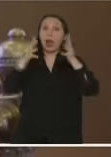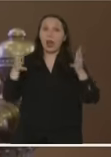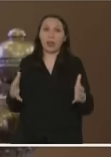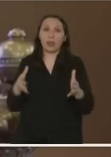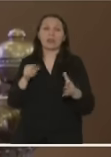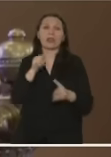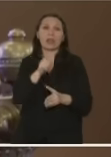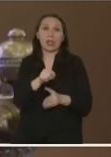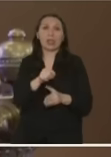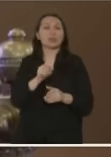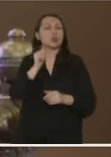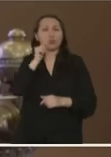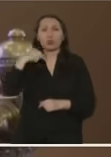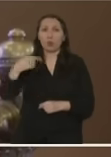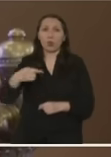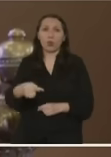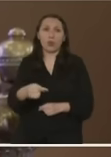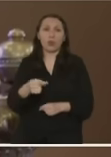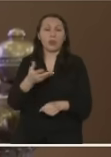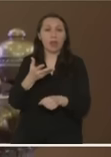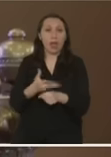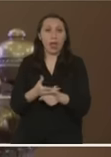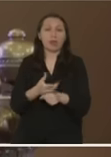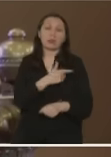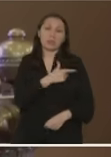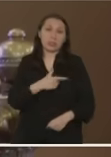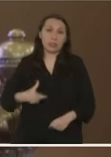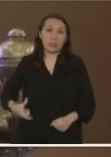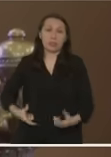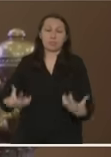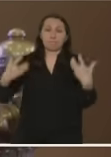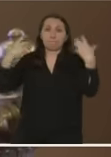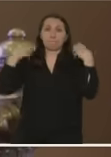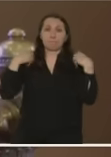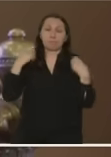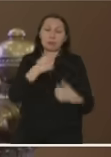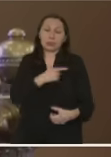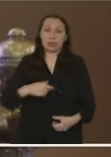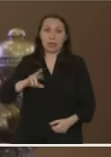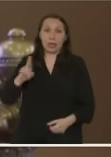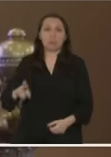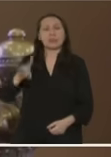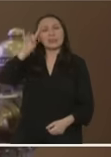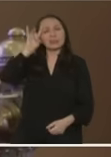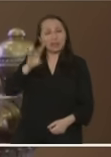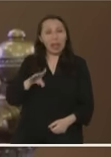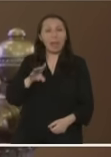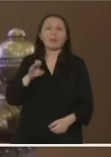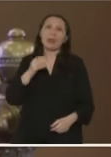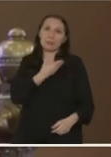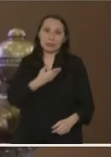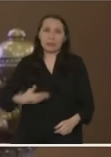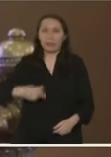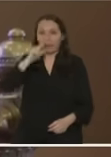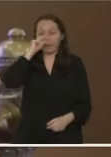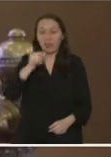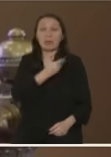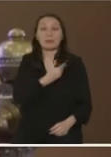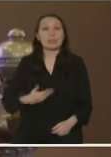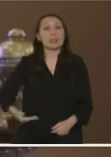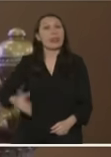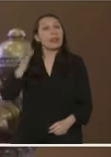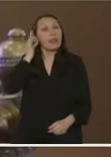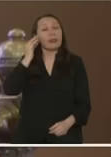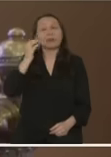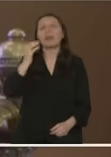aquellos con los que lidia cotidianamente un presidente de la República. Bien lo saben el presidente Frei, la presidenta